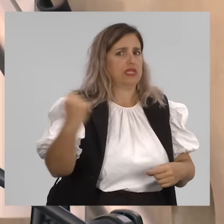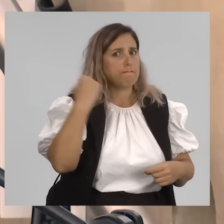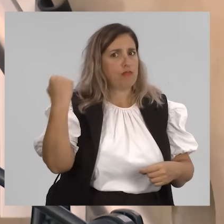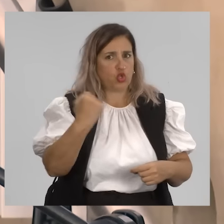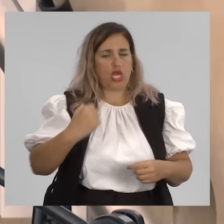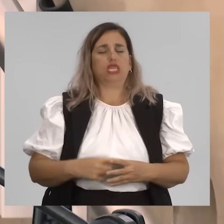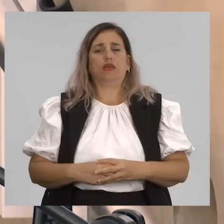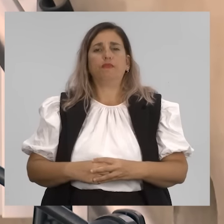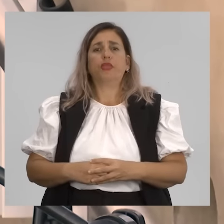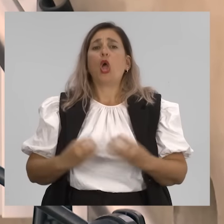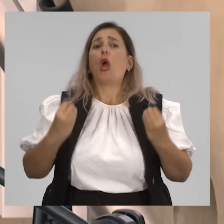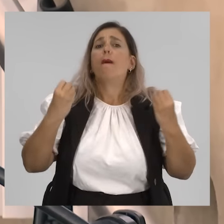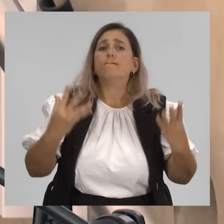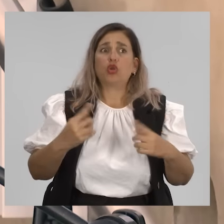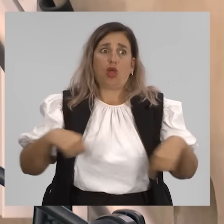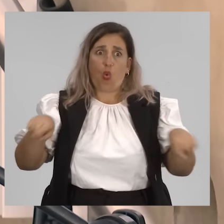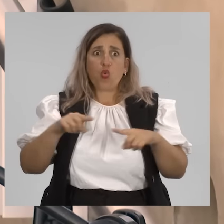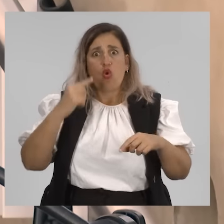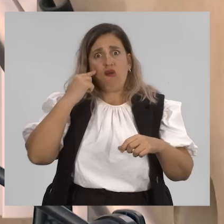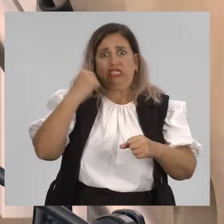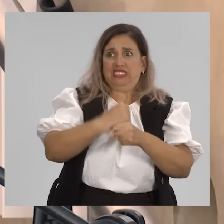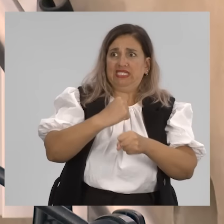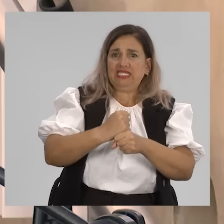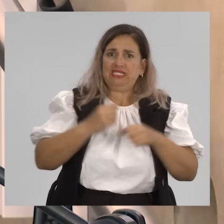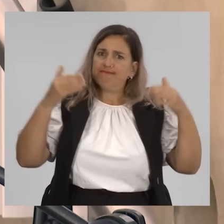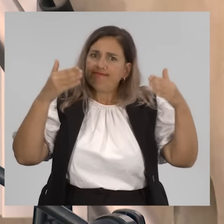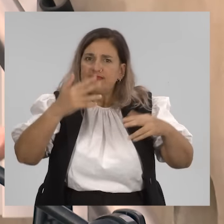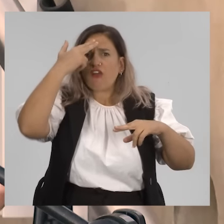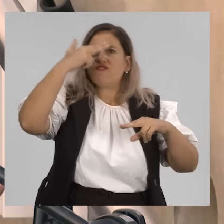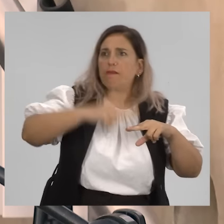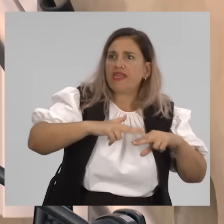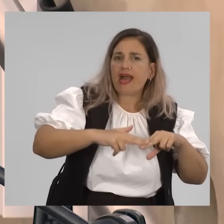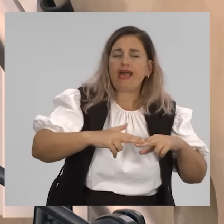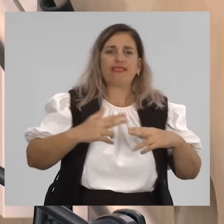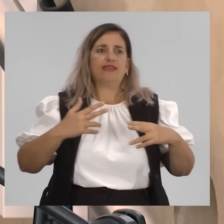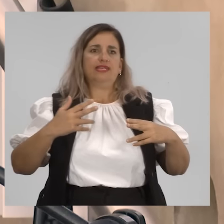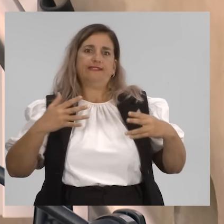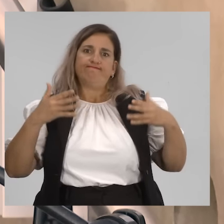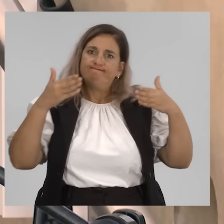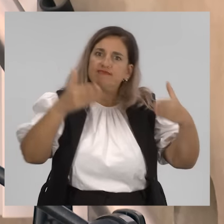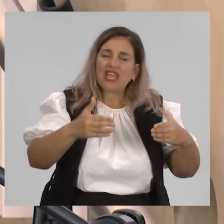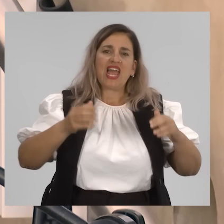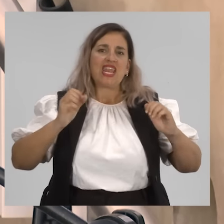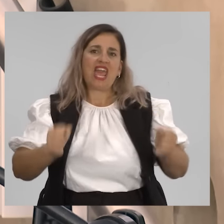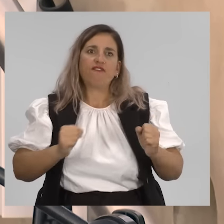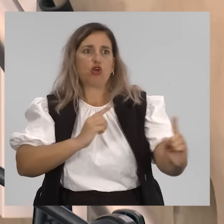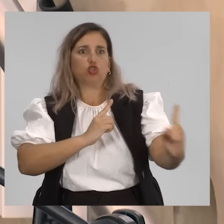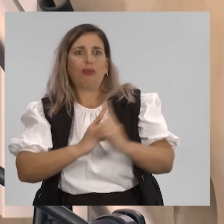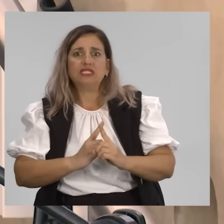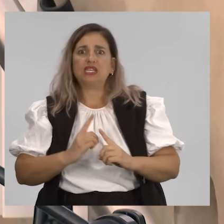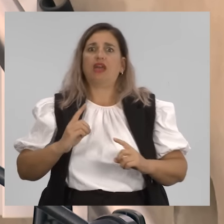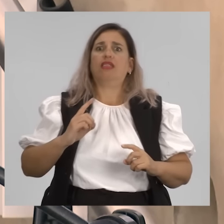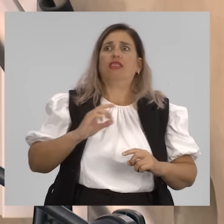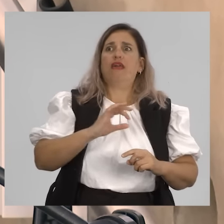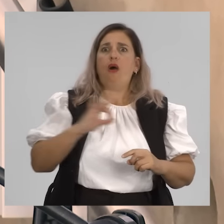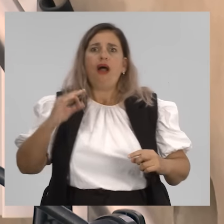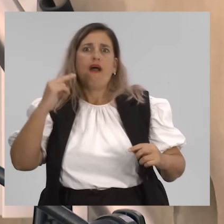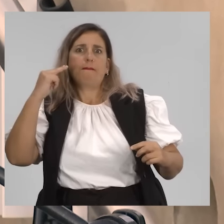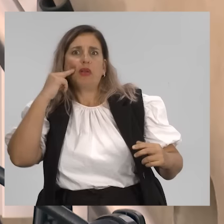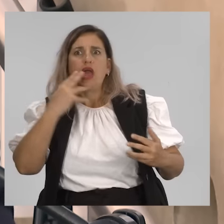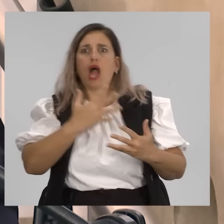las más importantes. Porque uno lidia con la enfermedad, uno lidia con el nerviosismo, uno lidia con